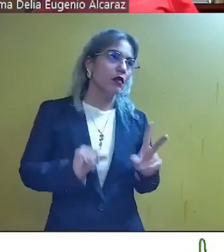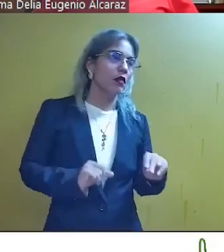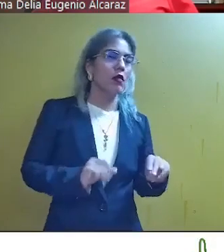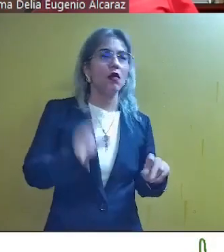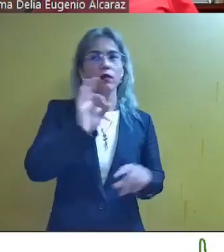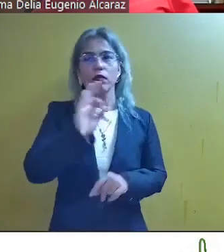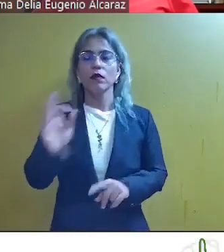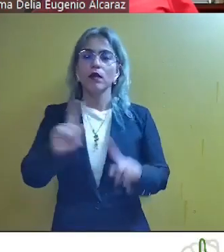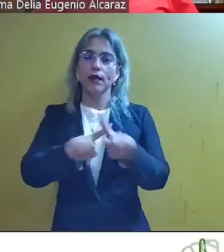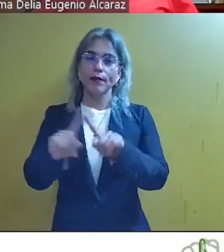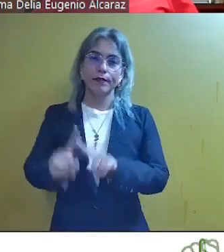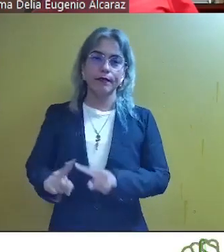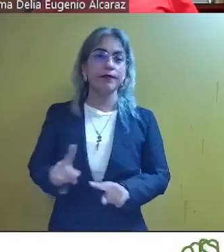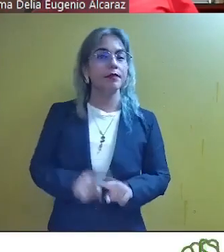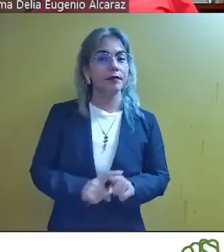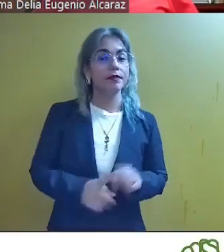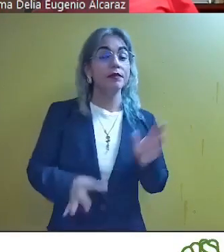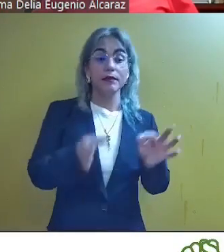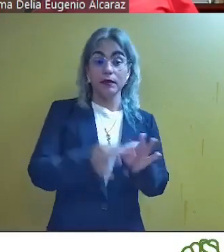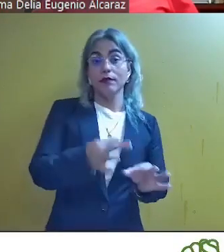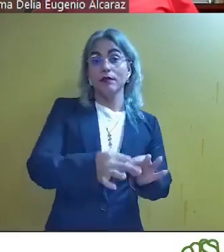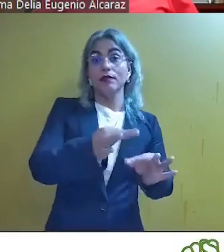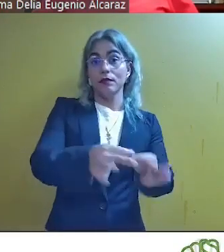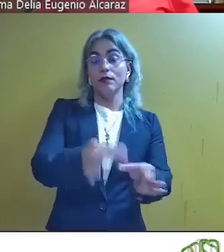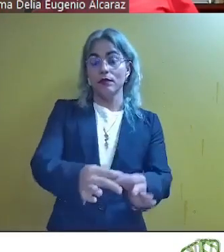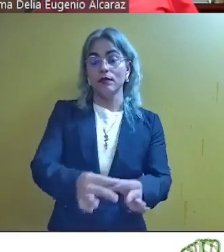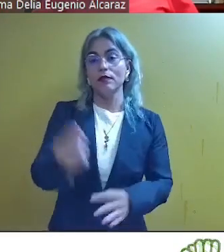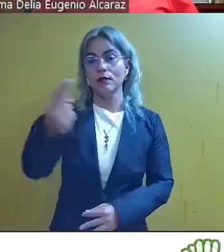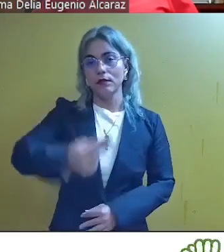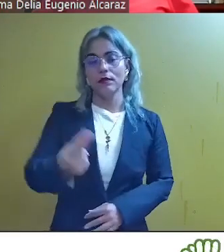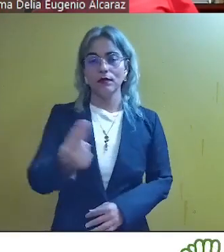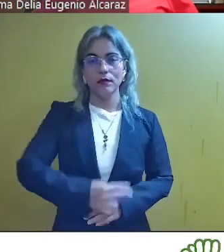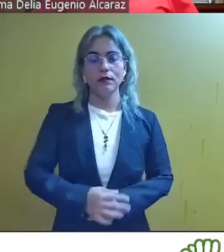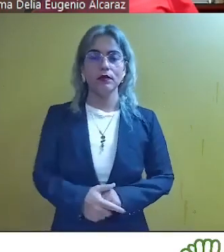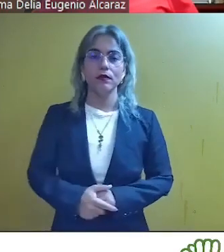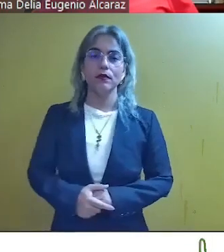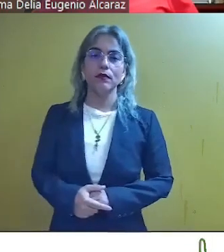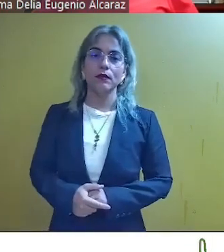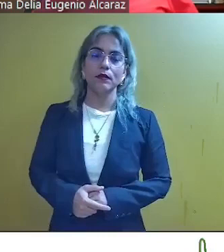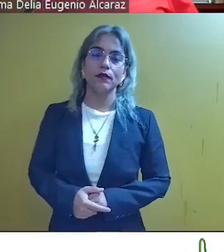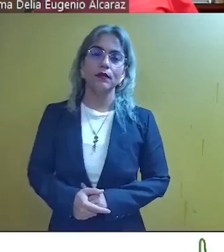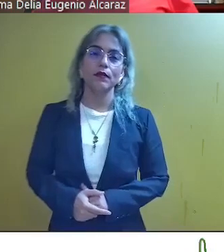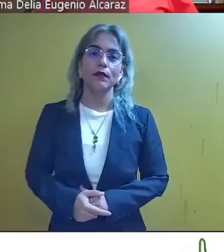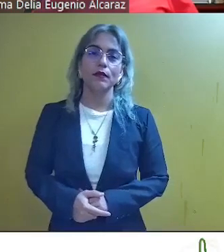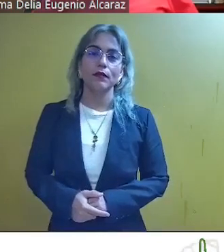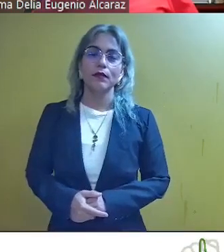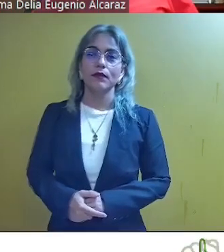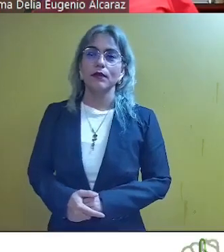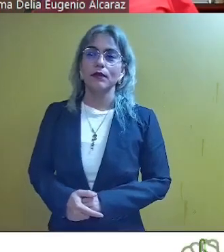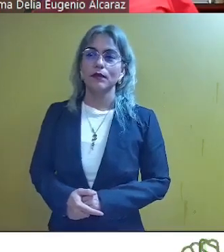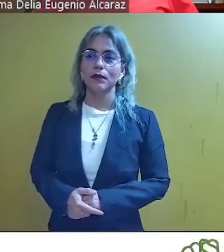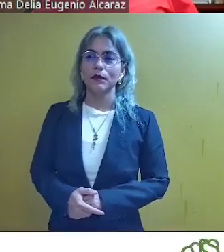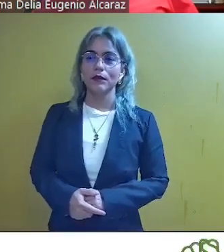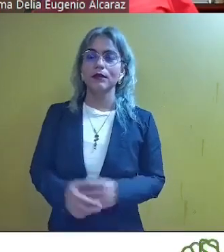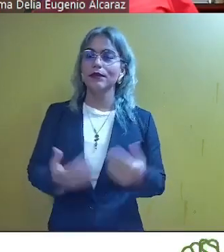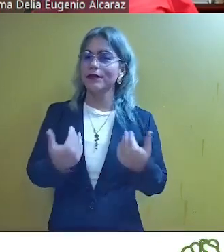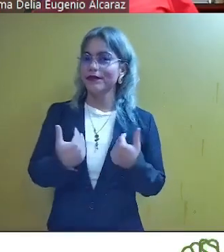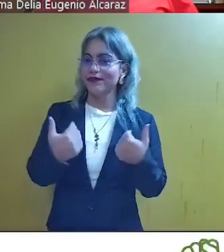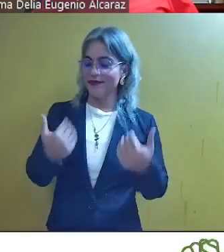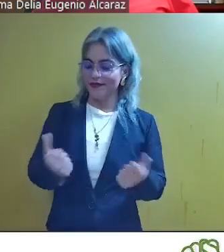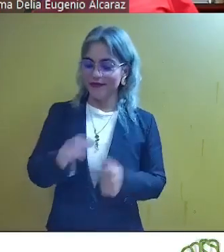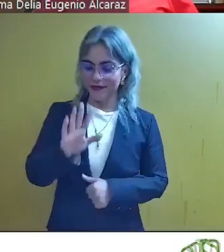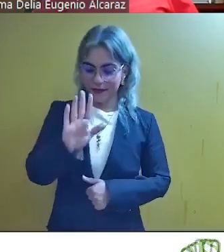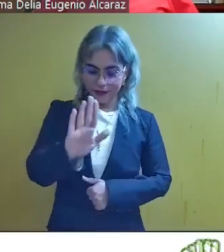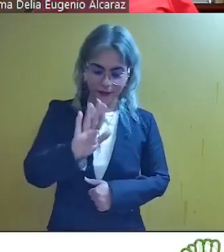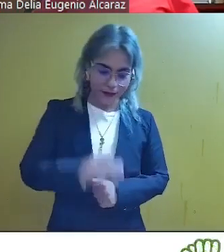la precisión que debemos de tener. En este proyecto entiendo que